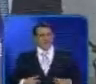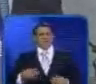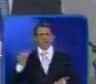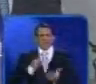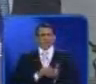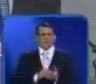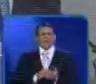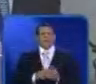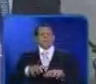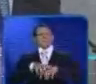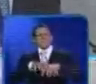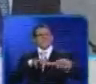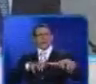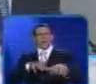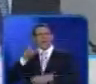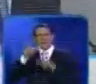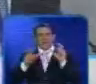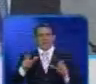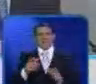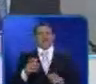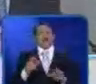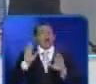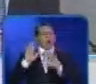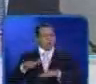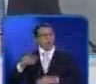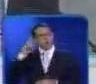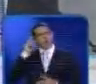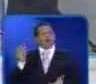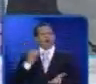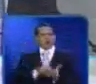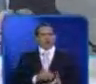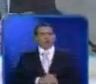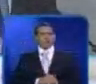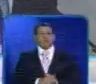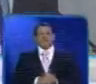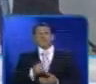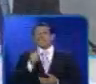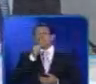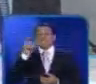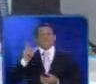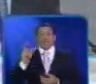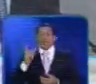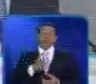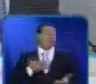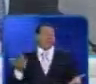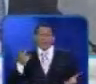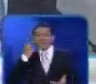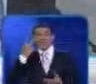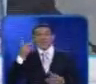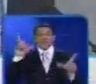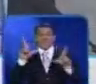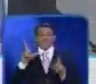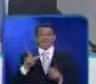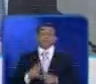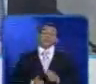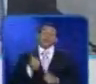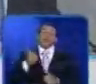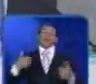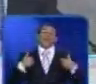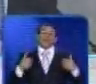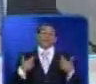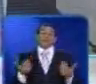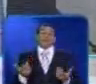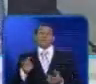inmensa mayoría de la gente apoya ese regreso, pero quienes no pueden ver nuestra señal son los que tienen